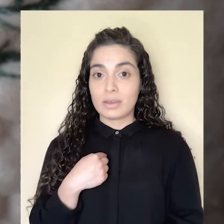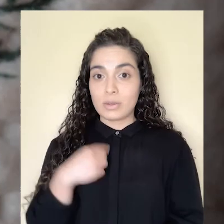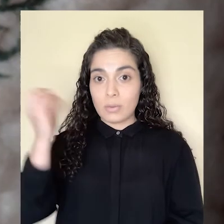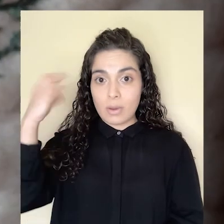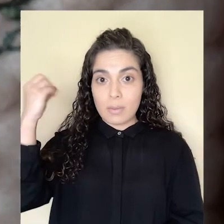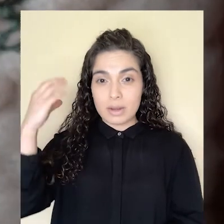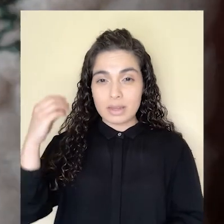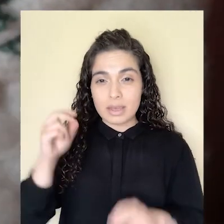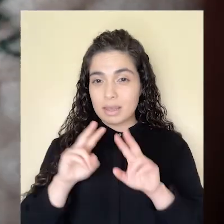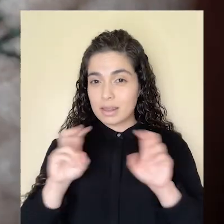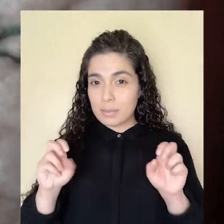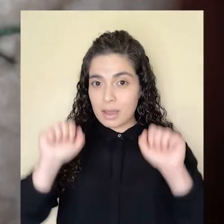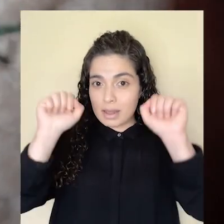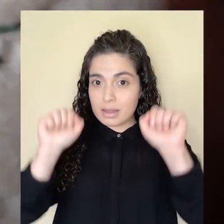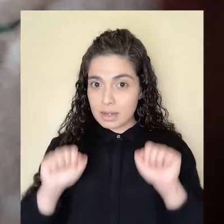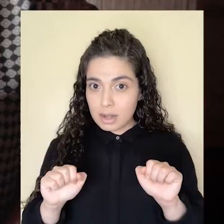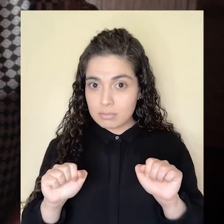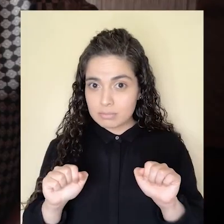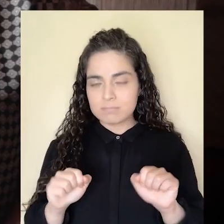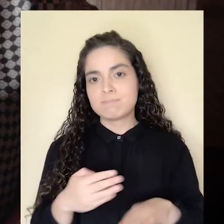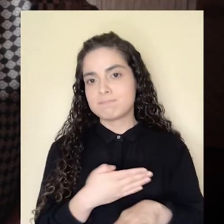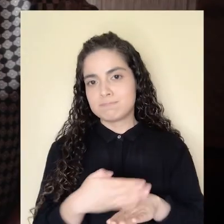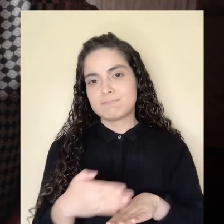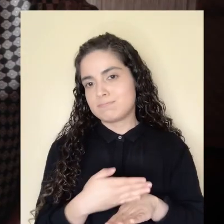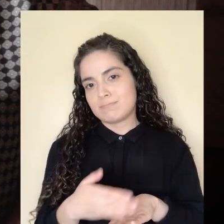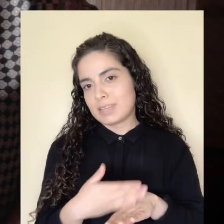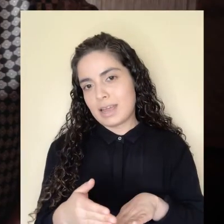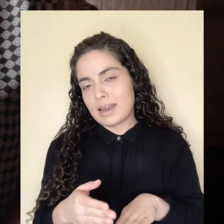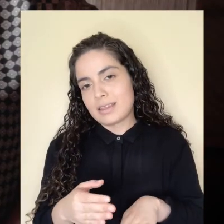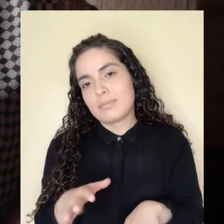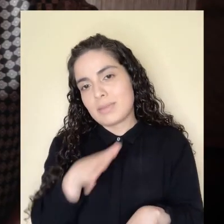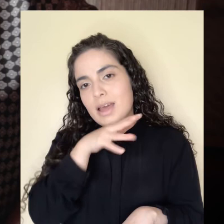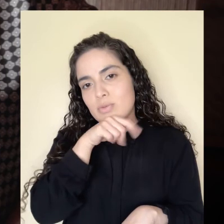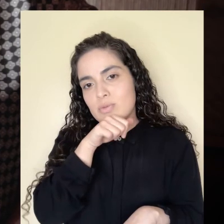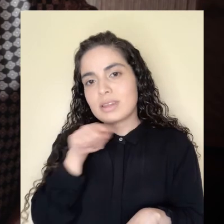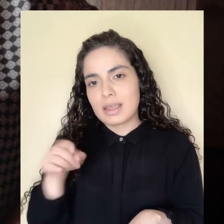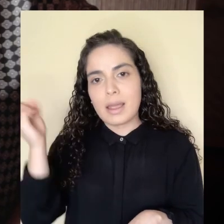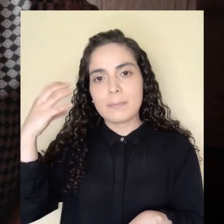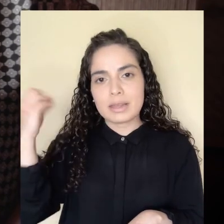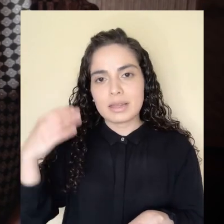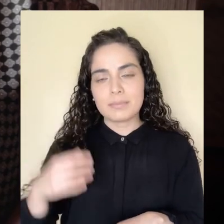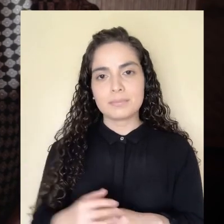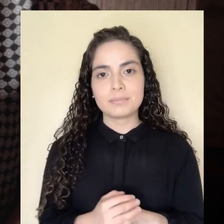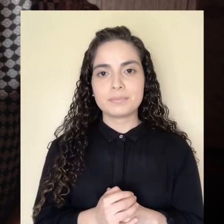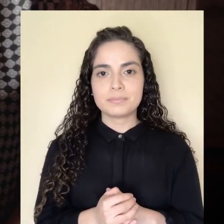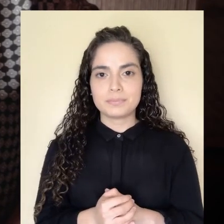Vine a aprender a el telar ahora como ya de edad,